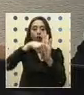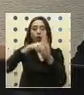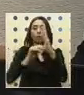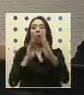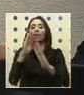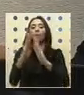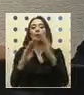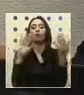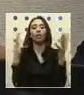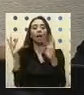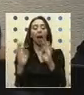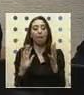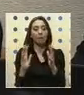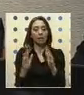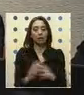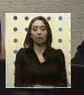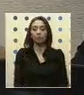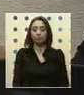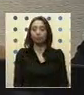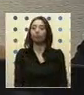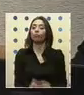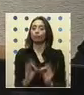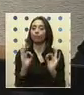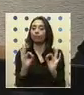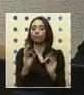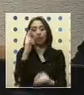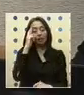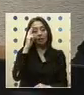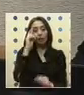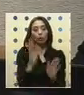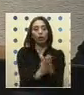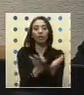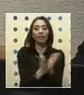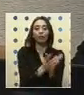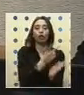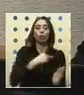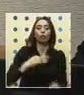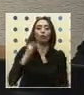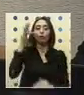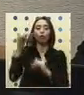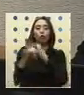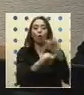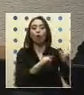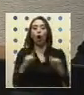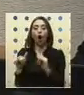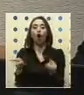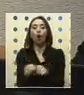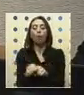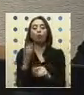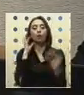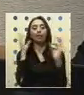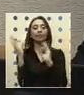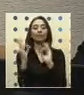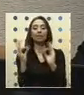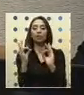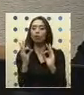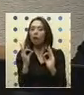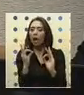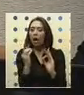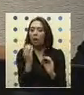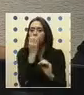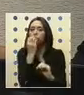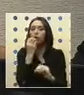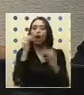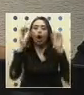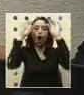protección ambiental. Especialmente quiero recordar el libro Nuestro Futuro Común y sobre todo a la señora Bruntan, una